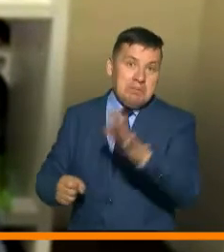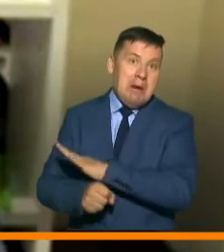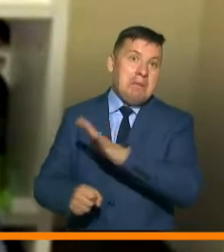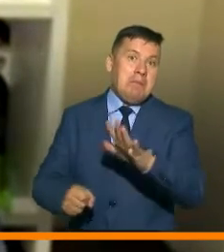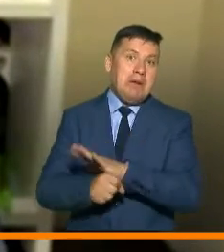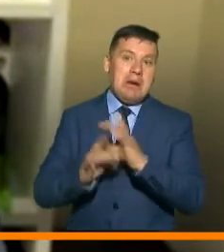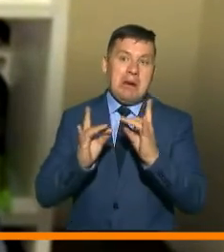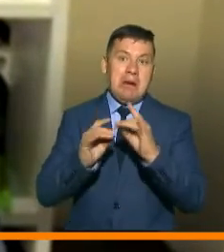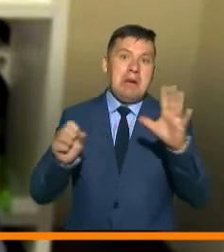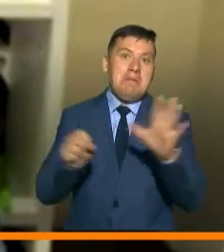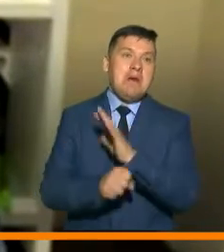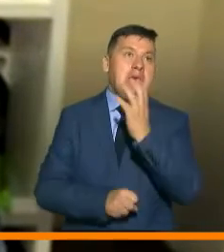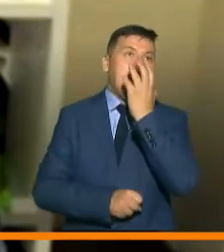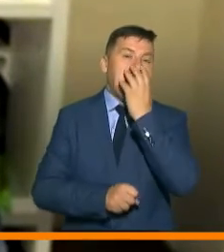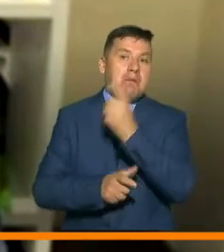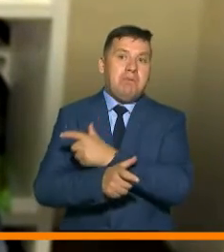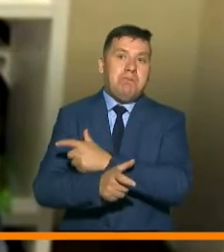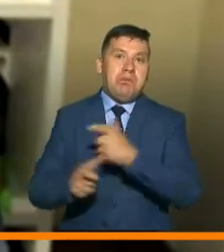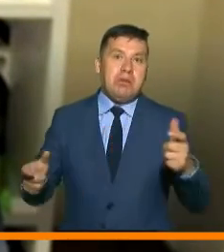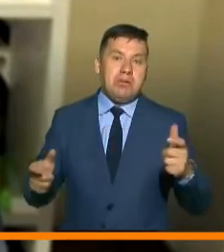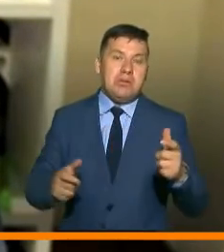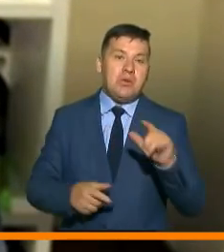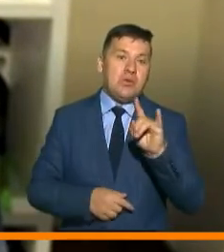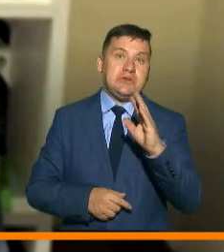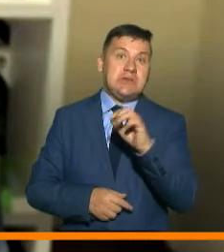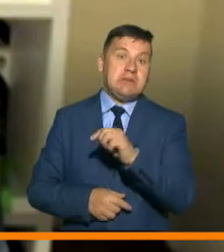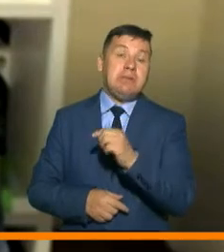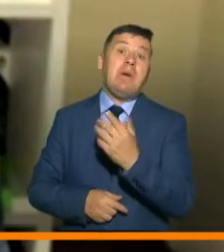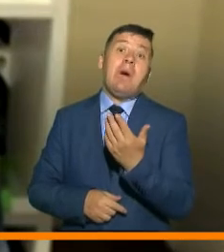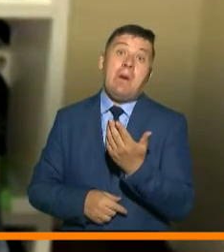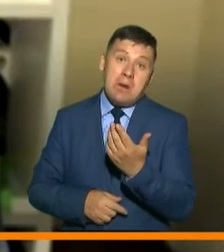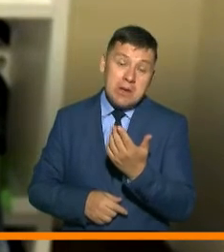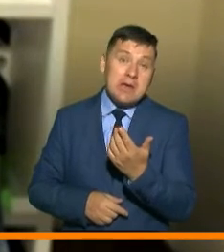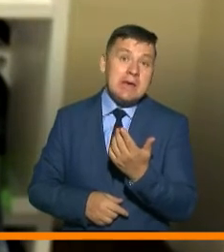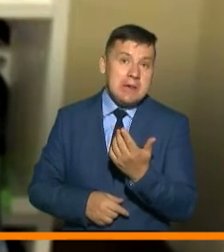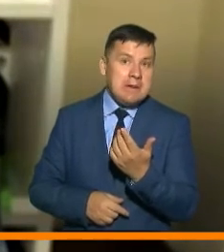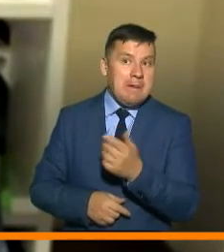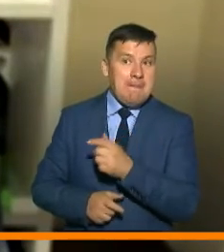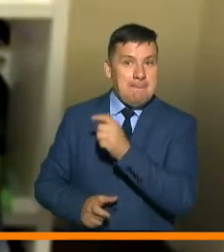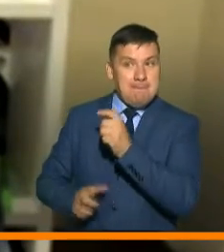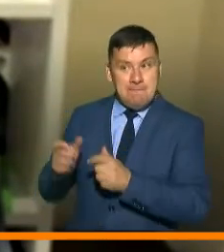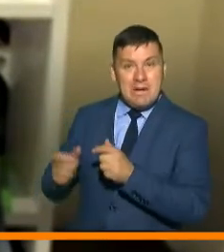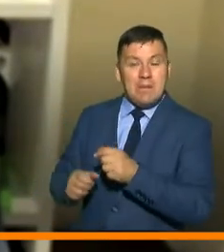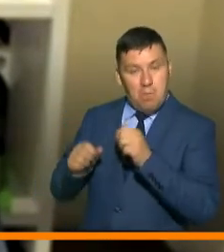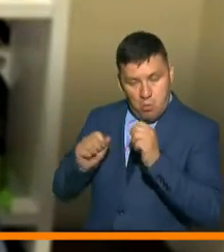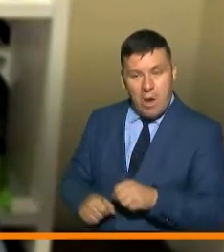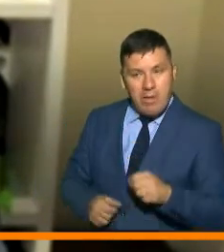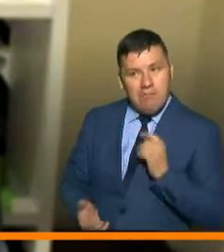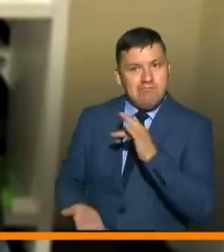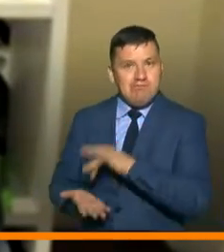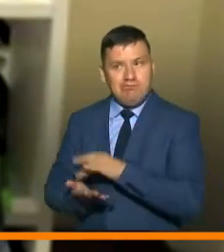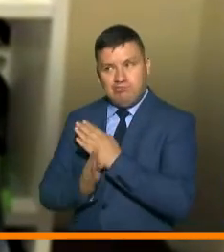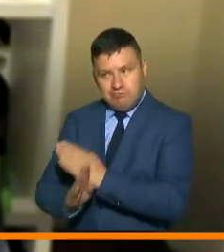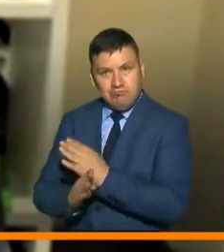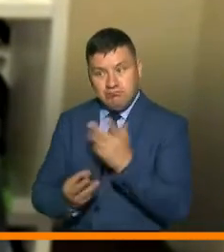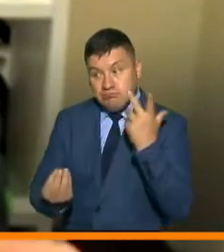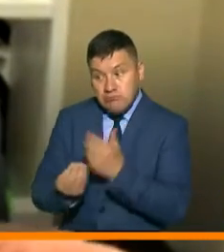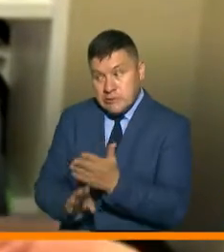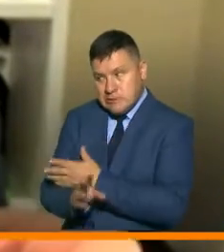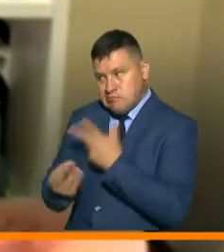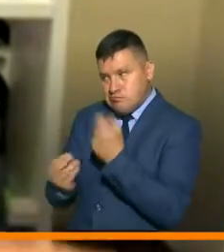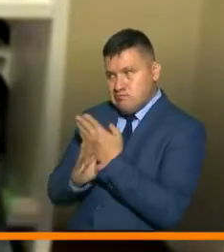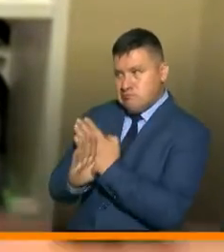camas de terapia intensiva y los ventiladores así que yo creo que vacunar a las personas ahí puede proteger no solamente